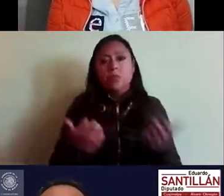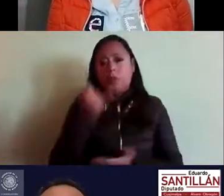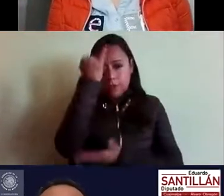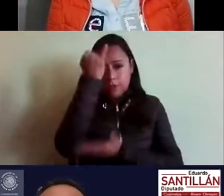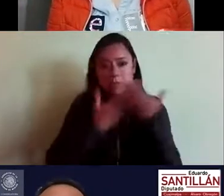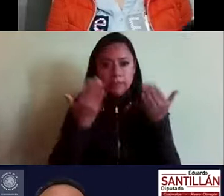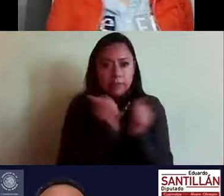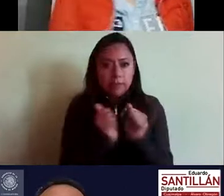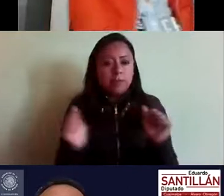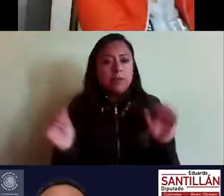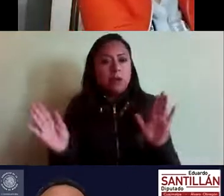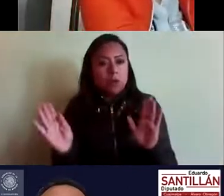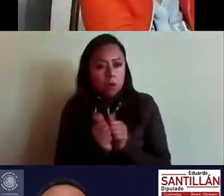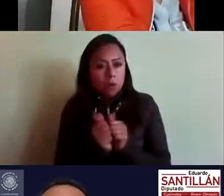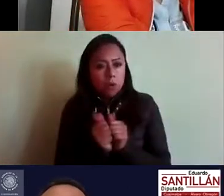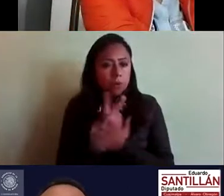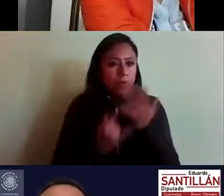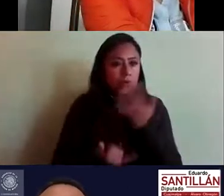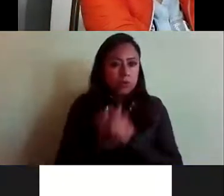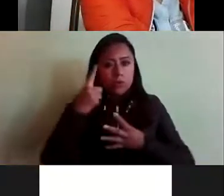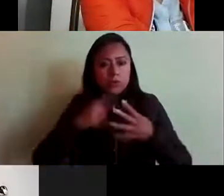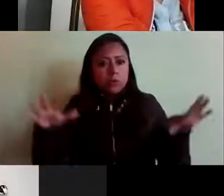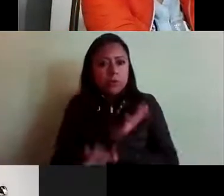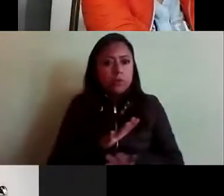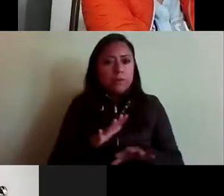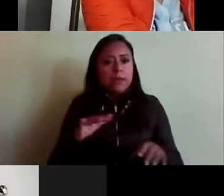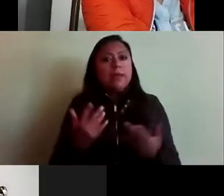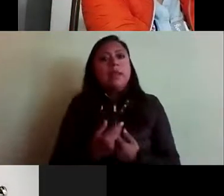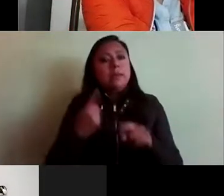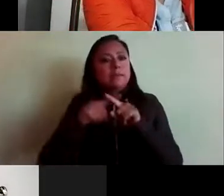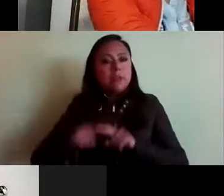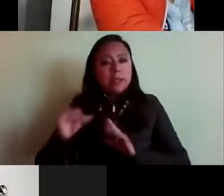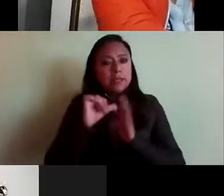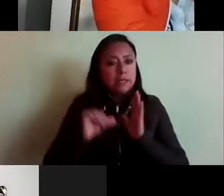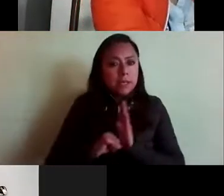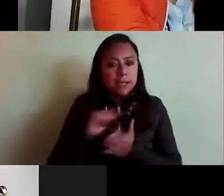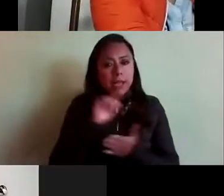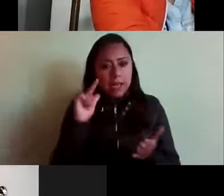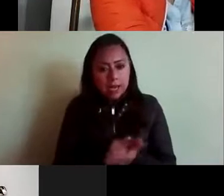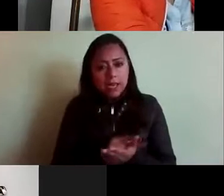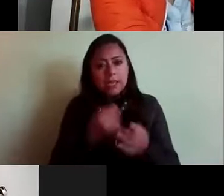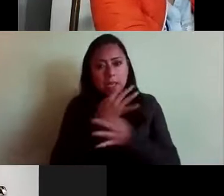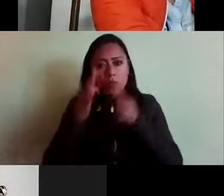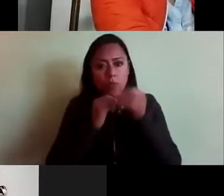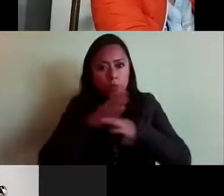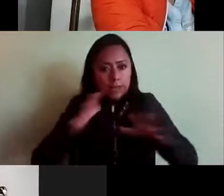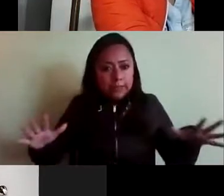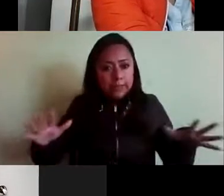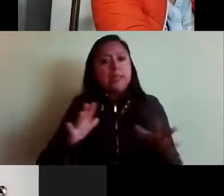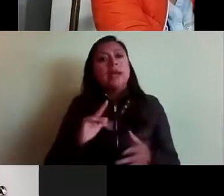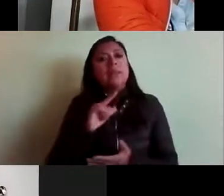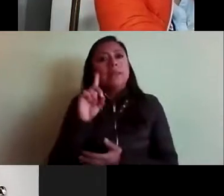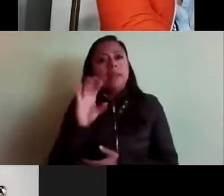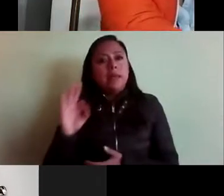que se reforman y adicionan diversos artículos de la Ley de Publicidad Exterior del Distrito Federal que presentó el diputado